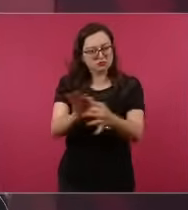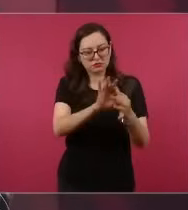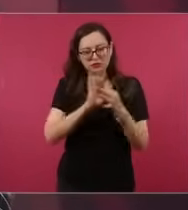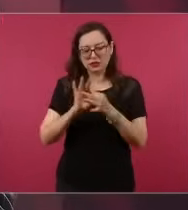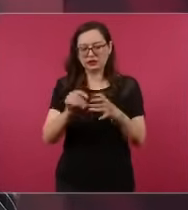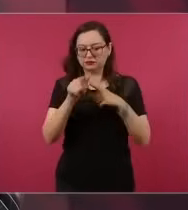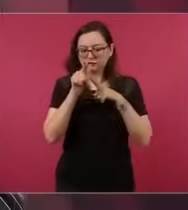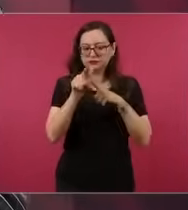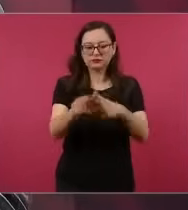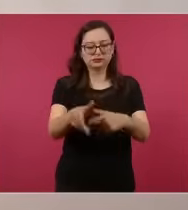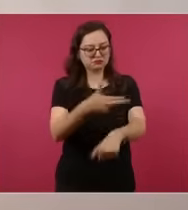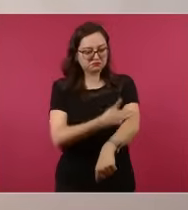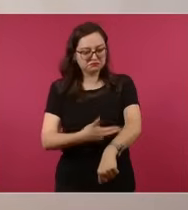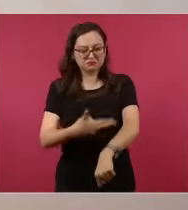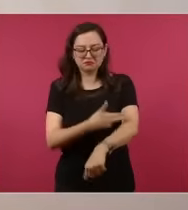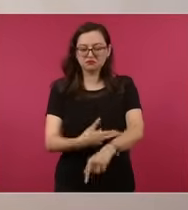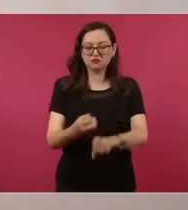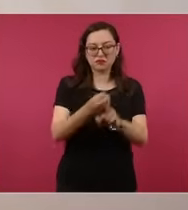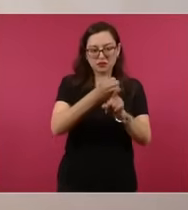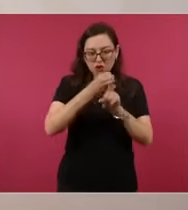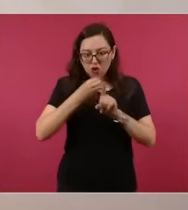organizarlo bien, seguir con la